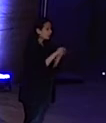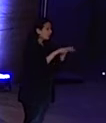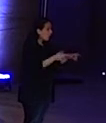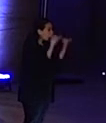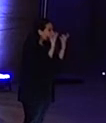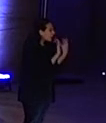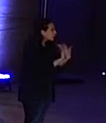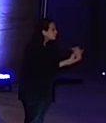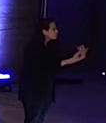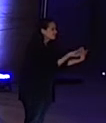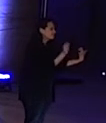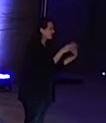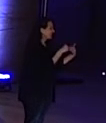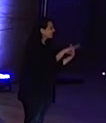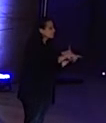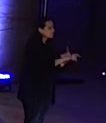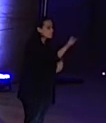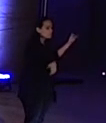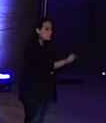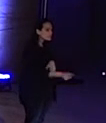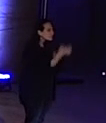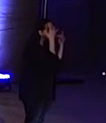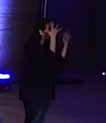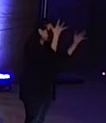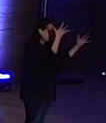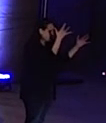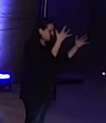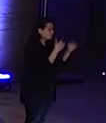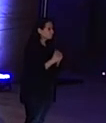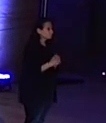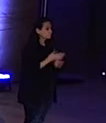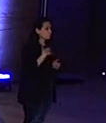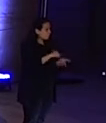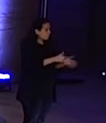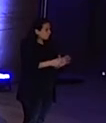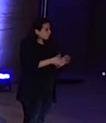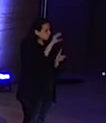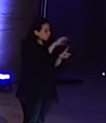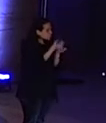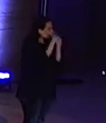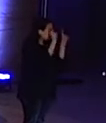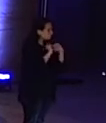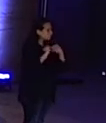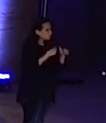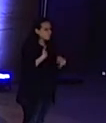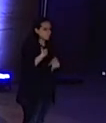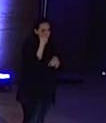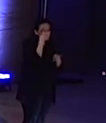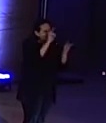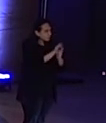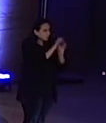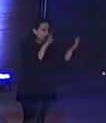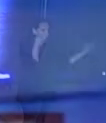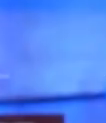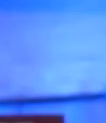no son clientes, sino personas soñadoras. Desde el inicio de mi proyecto cultural y educativo, tuve muy claro no solo